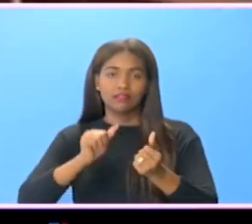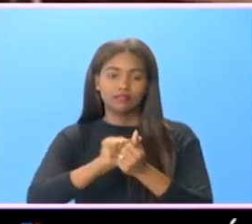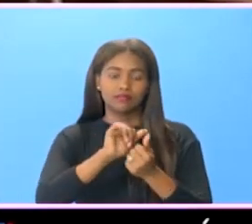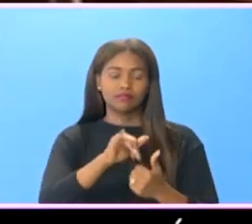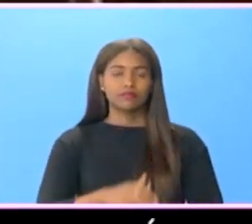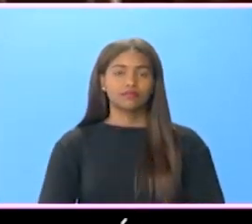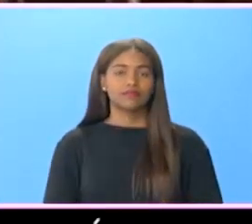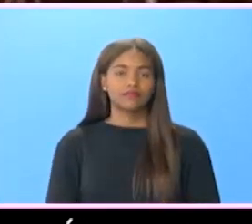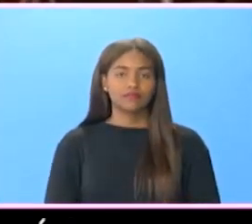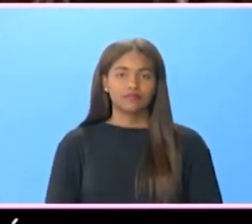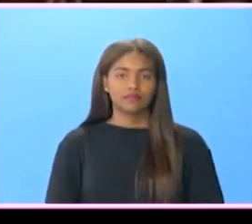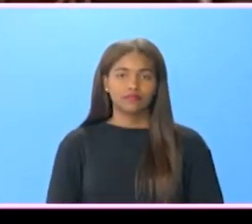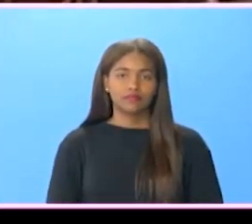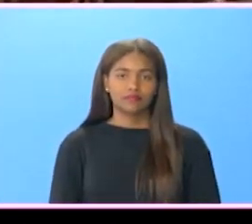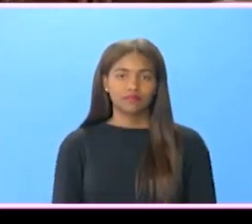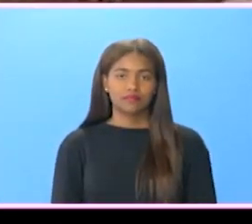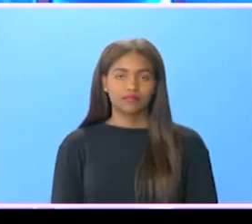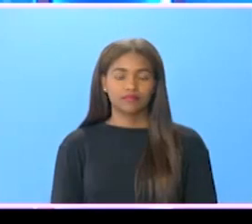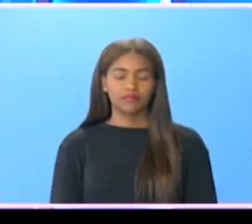invernadero.